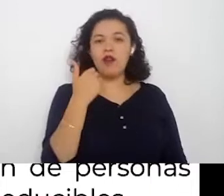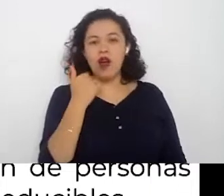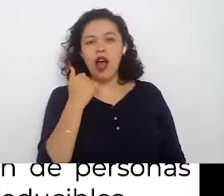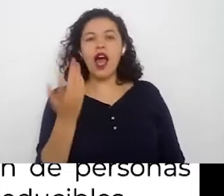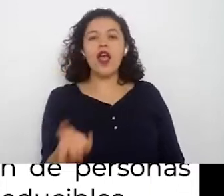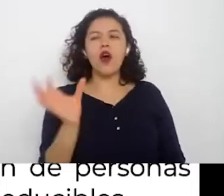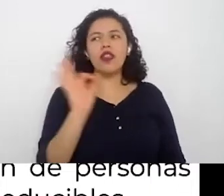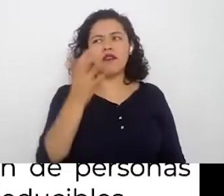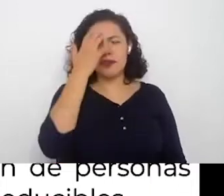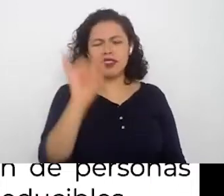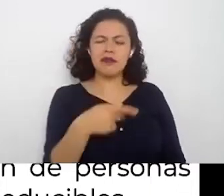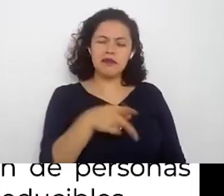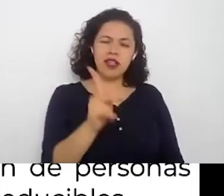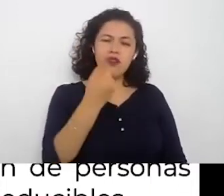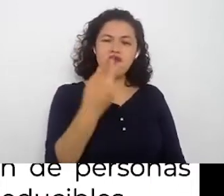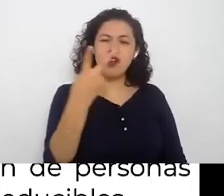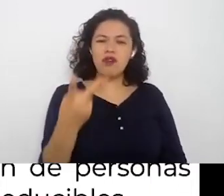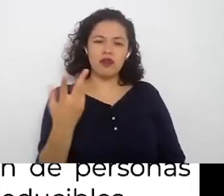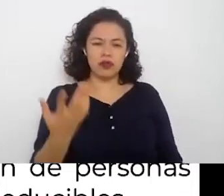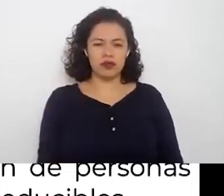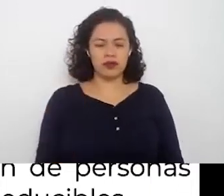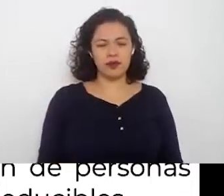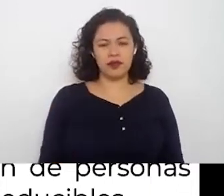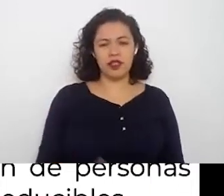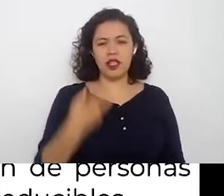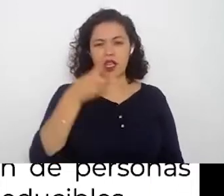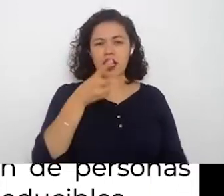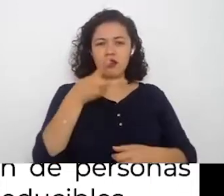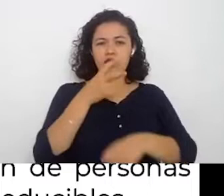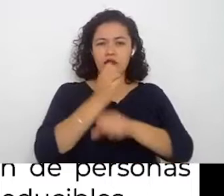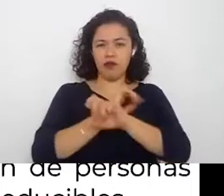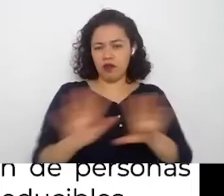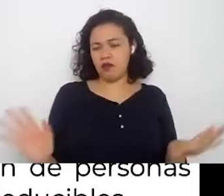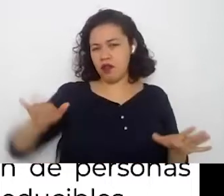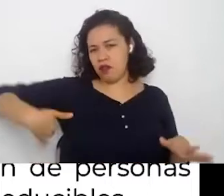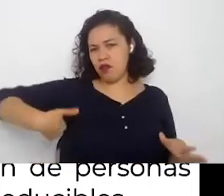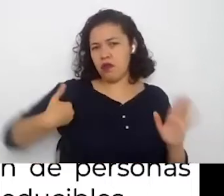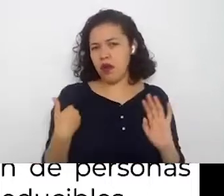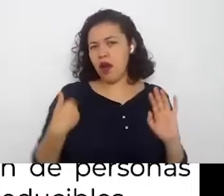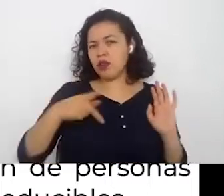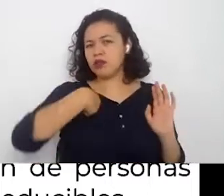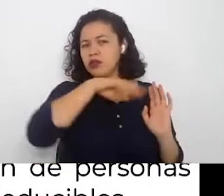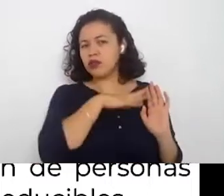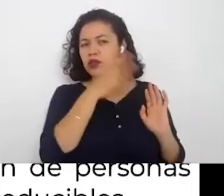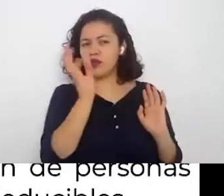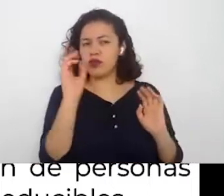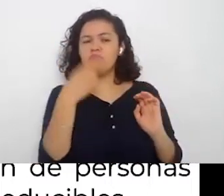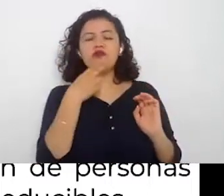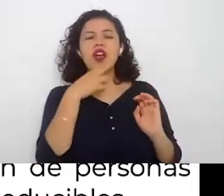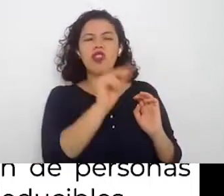¿verdad? Entonces, resguardemos esta información, no nos aplica, pero ya tenemos el